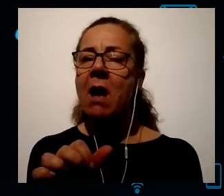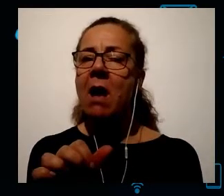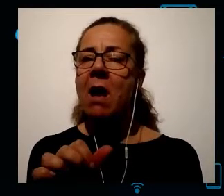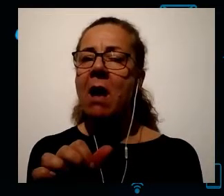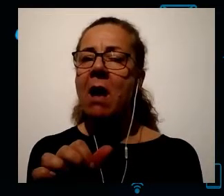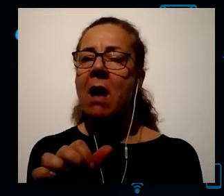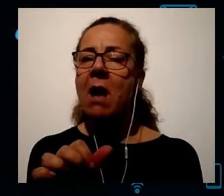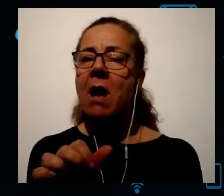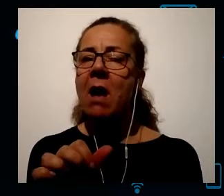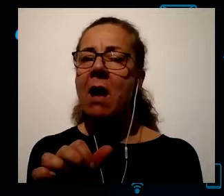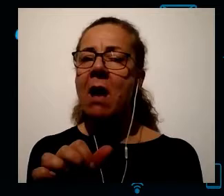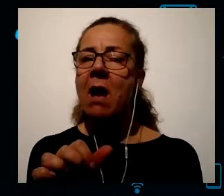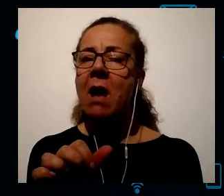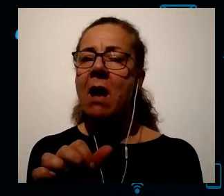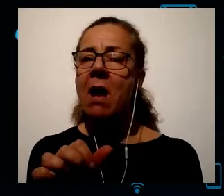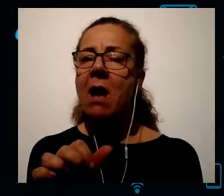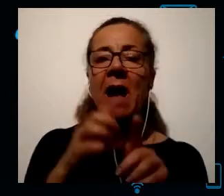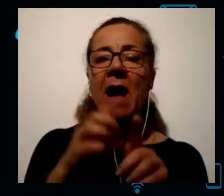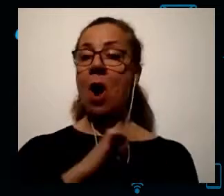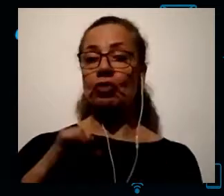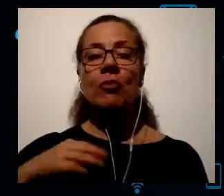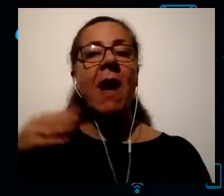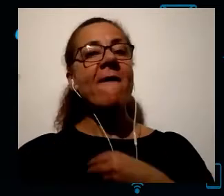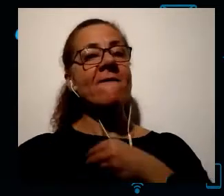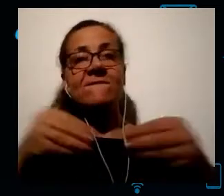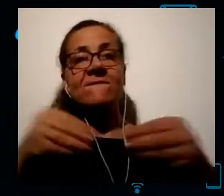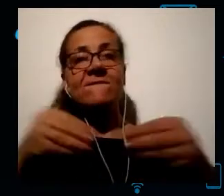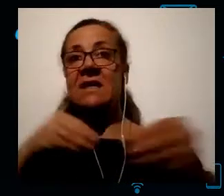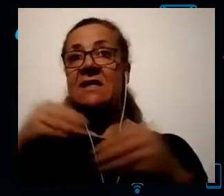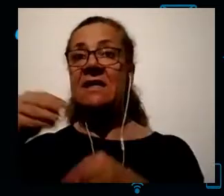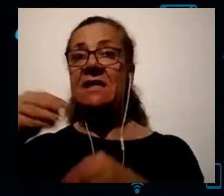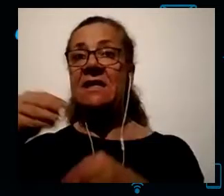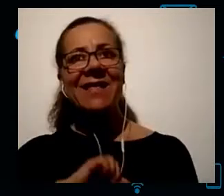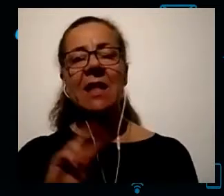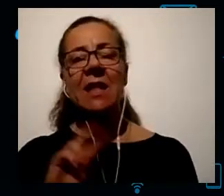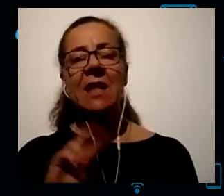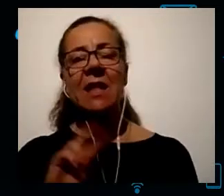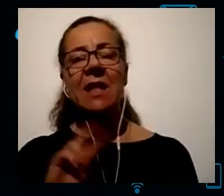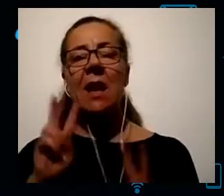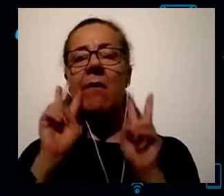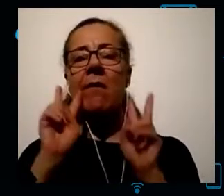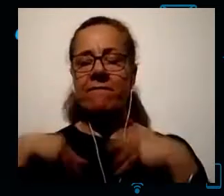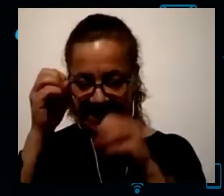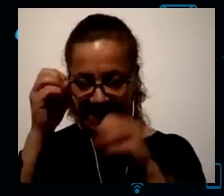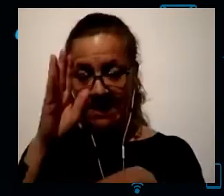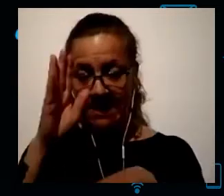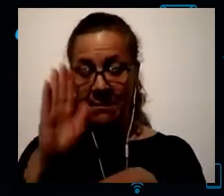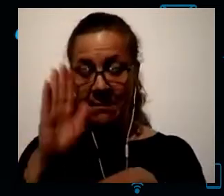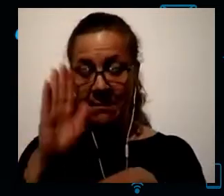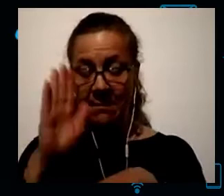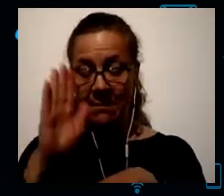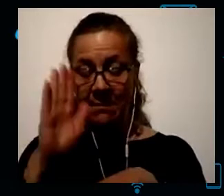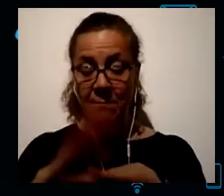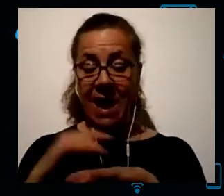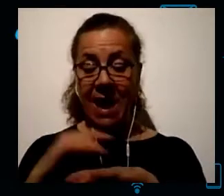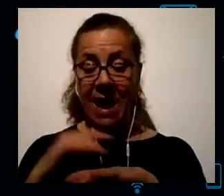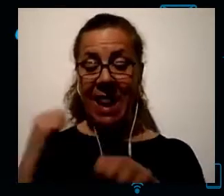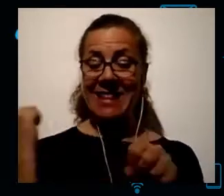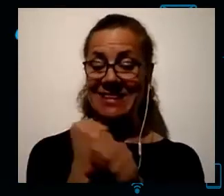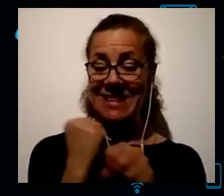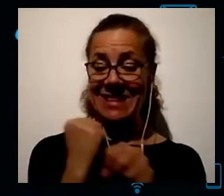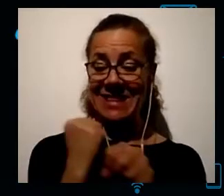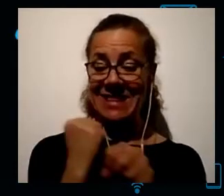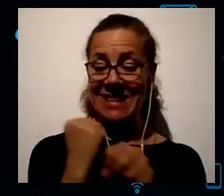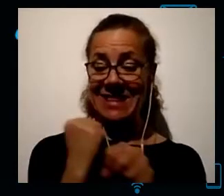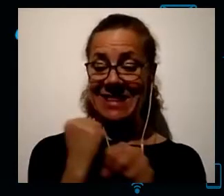creativa autónoma flexible ética y reflexiva para el trabajo para el ocio la participación el aprendizaje